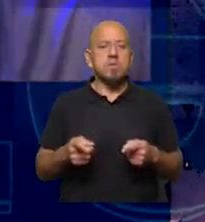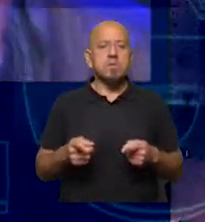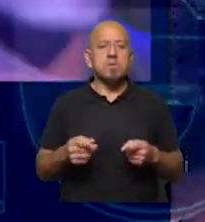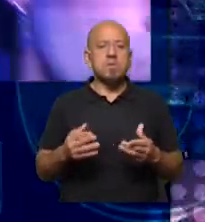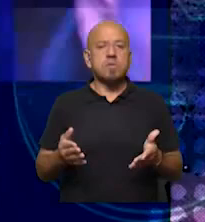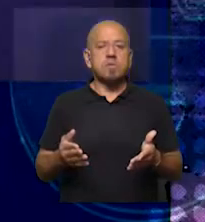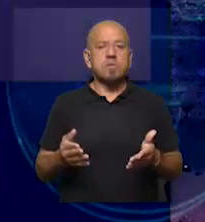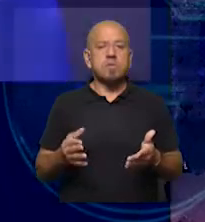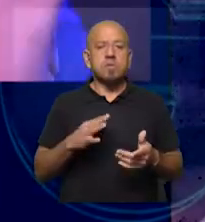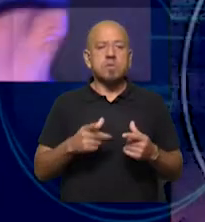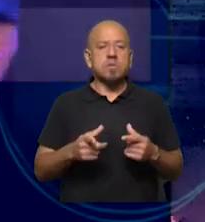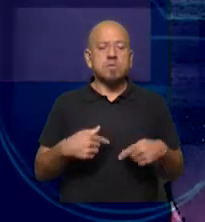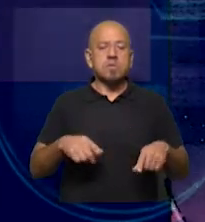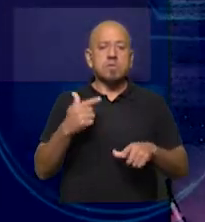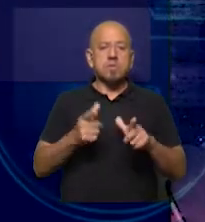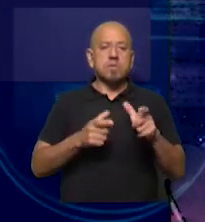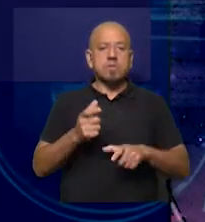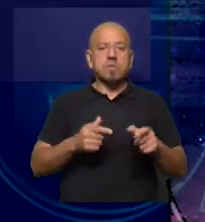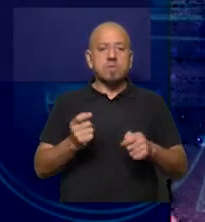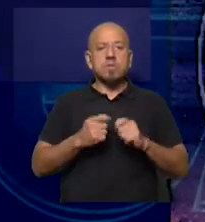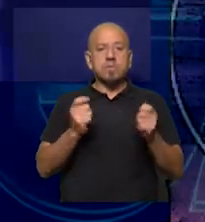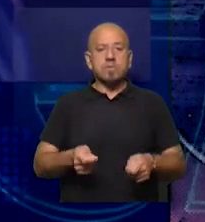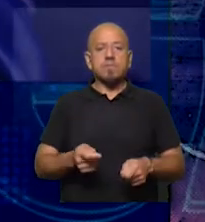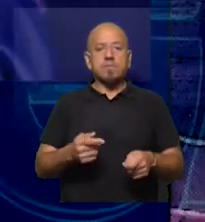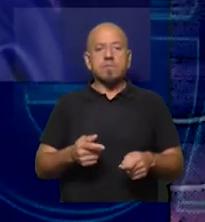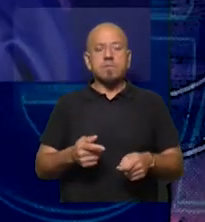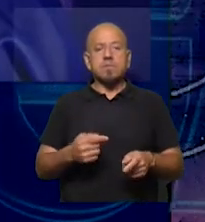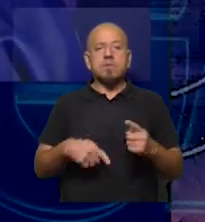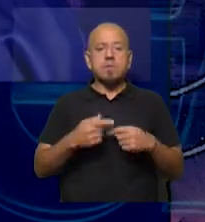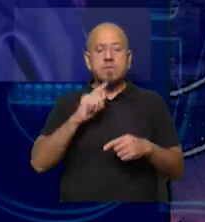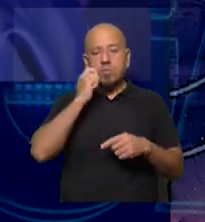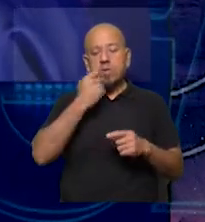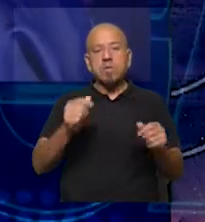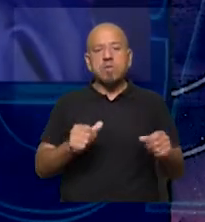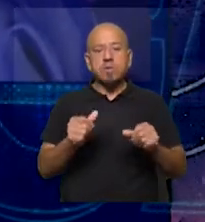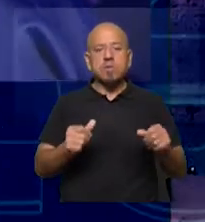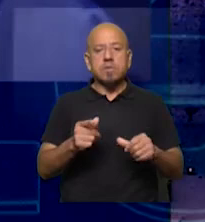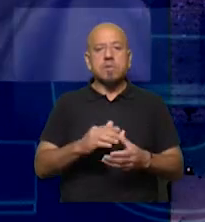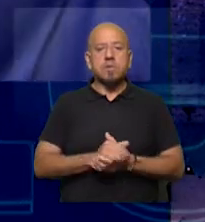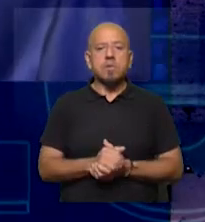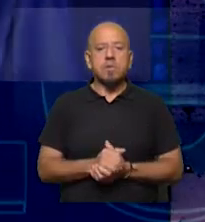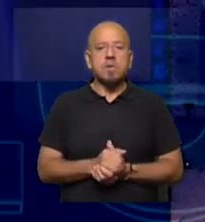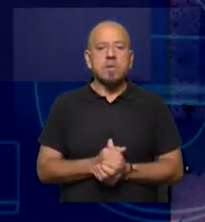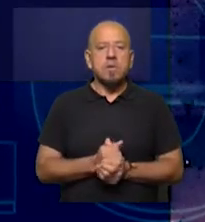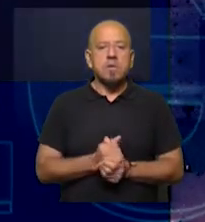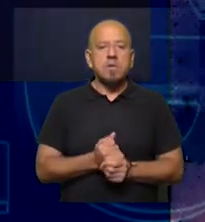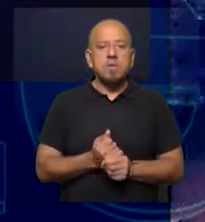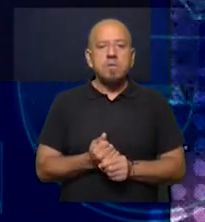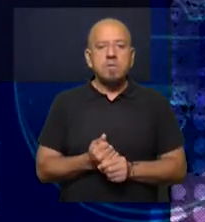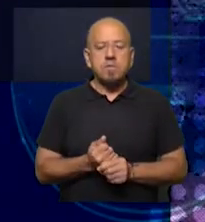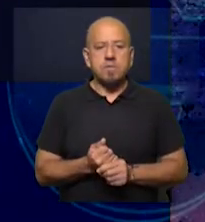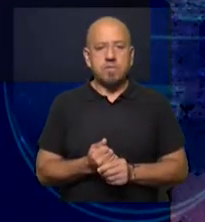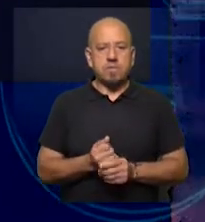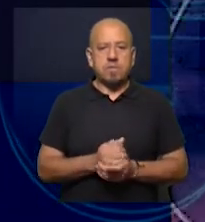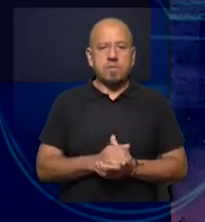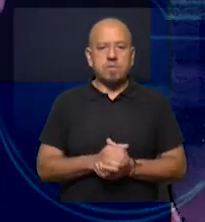y eso se transmite al público realmente. Es muy fuerte de hacerla y es muy lindo de hacerla. Qué bien, así que lo dan todo, como se